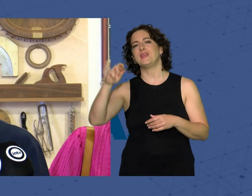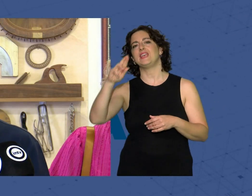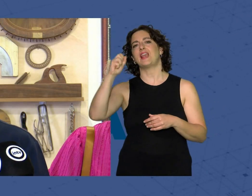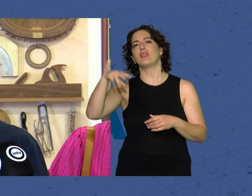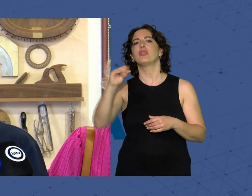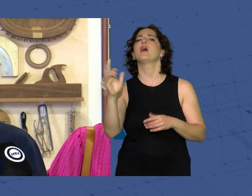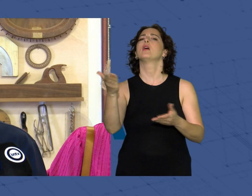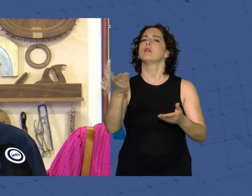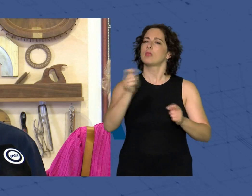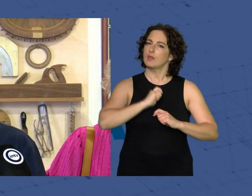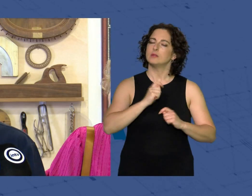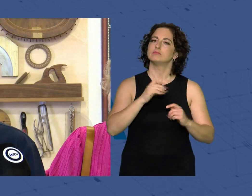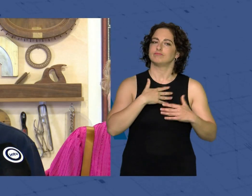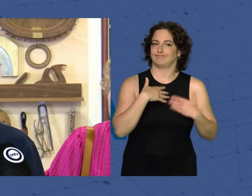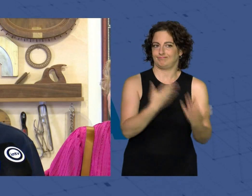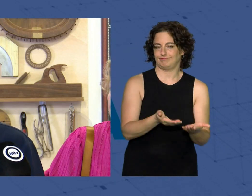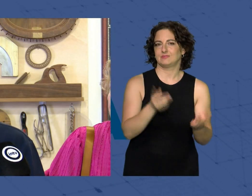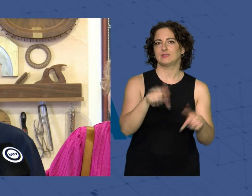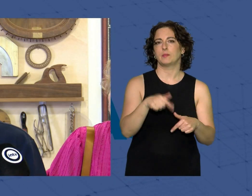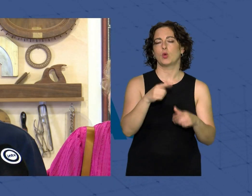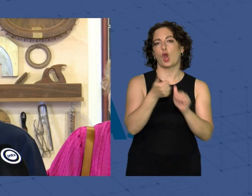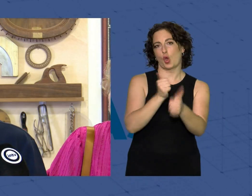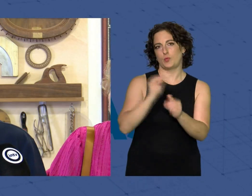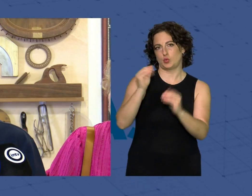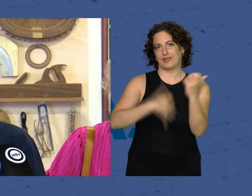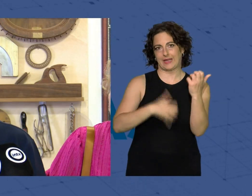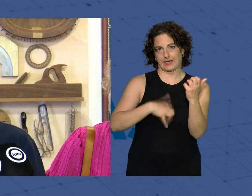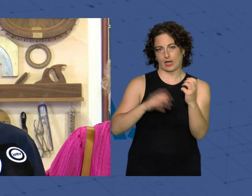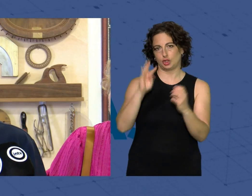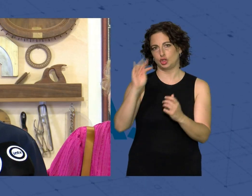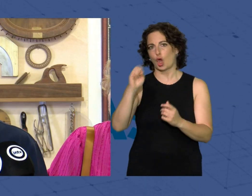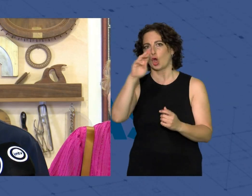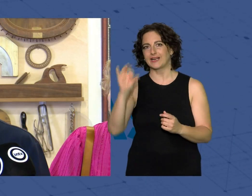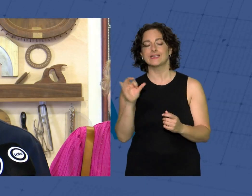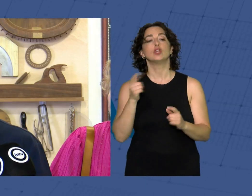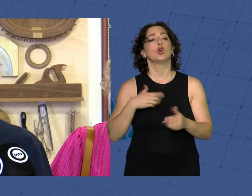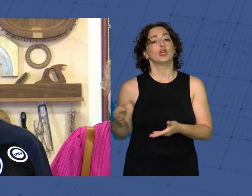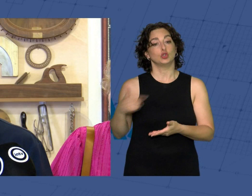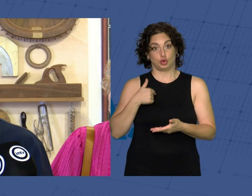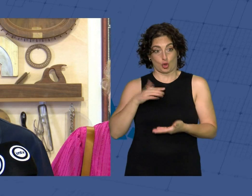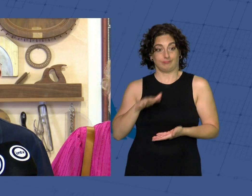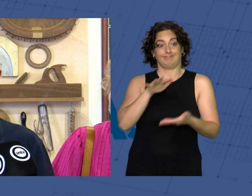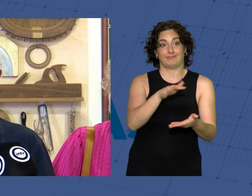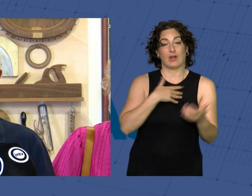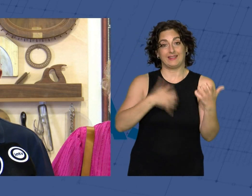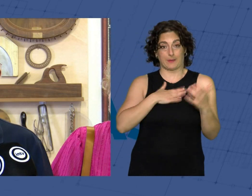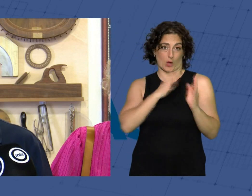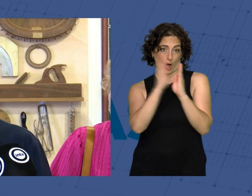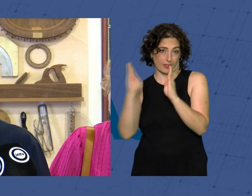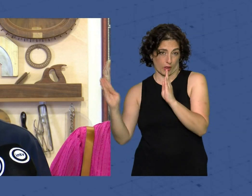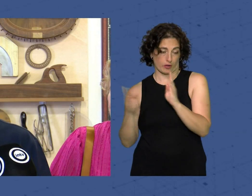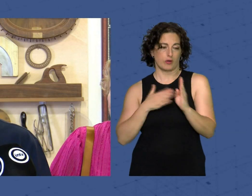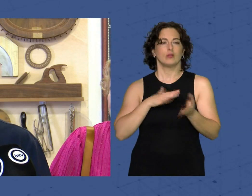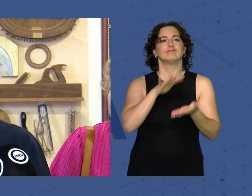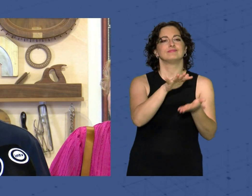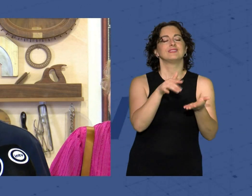cede también una copia de una Torres. Y yo he traído también una de las guitarras de mi colección, que es una guitarra que